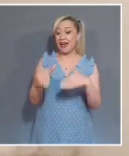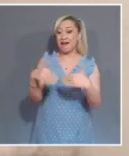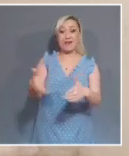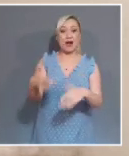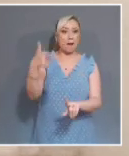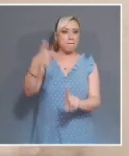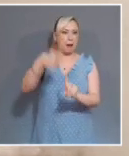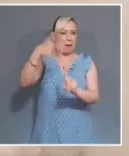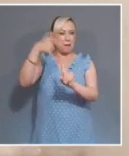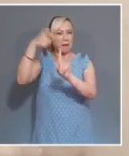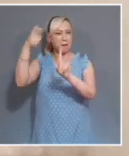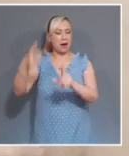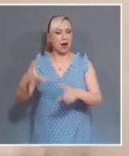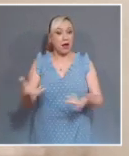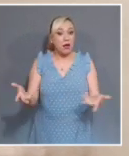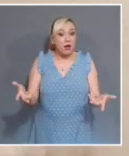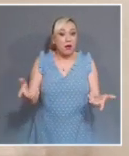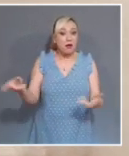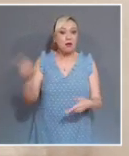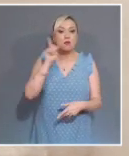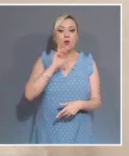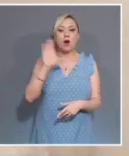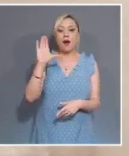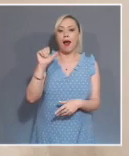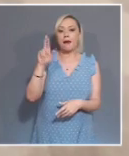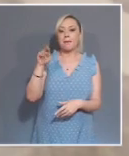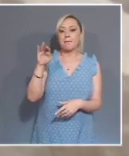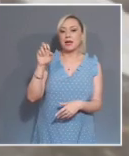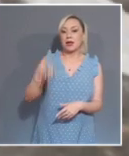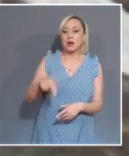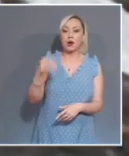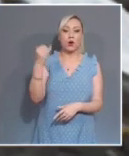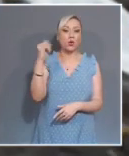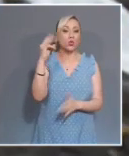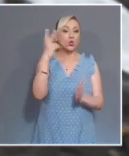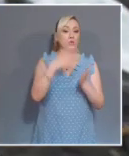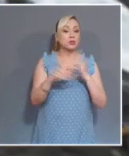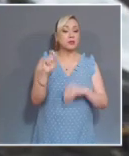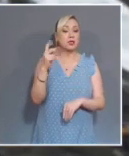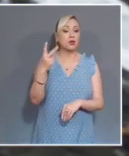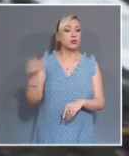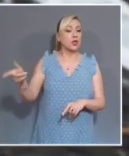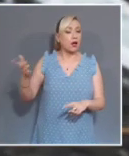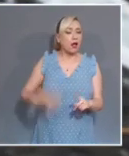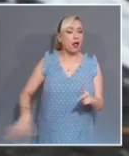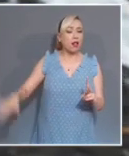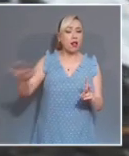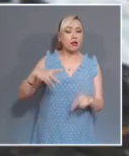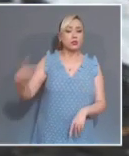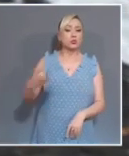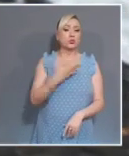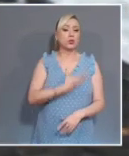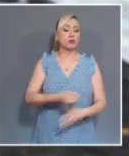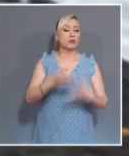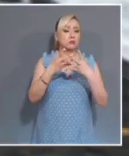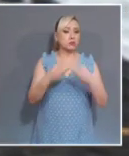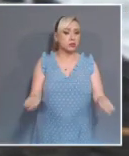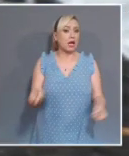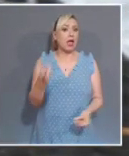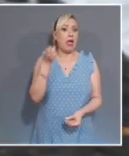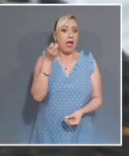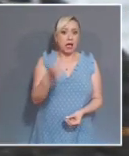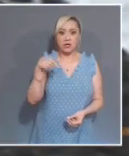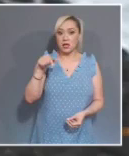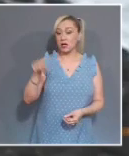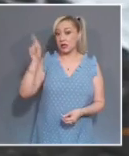Vázquez. Buscaba a su hijo desaparecido desde junio de 2022. Por estos casos, la Oficina en México del Alto Comisionado de la ONU